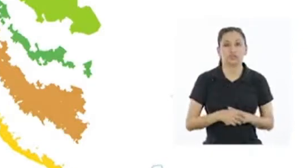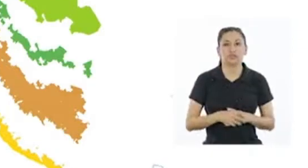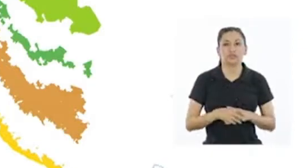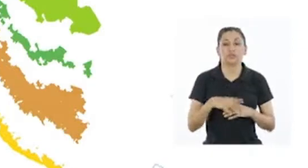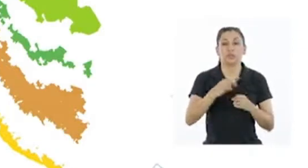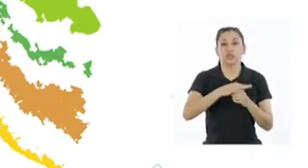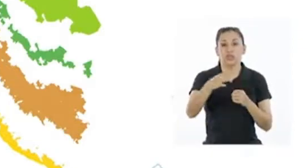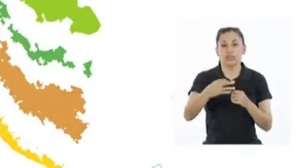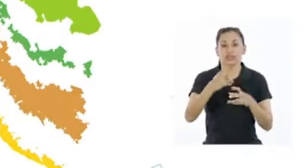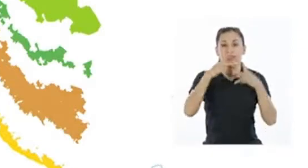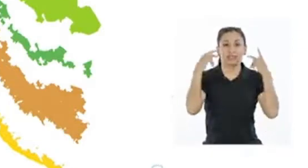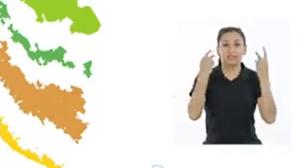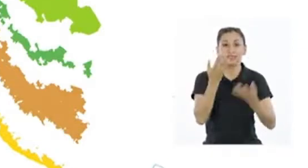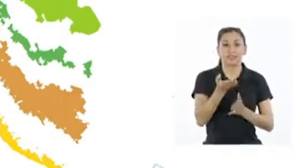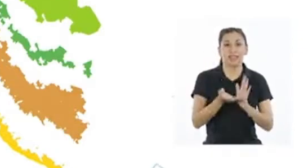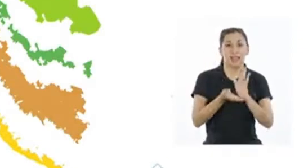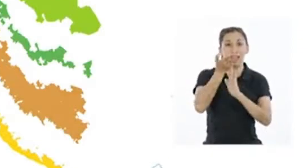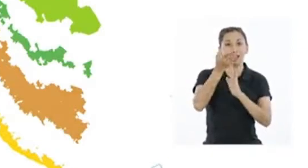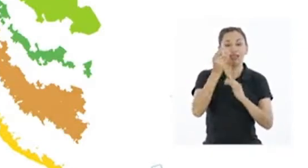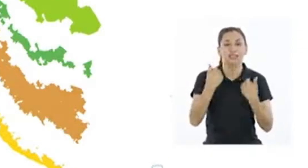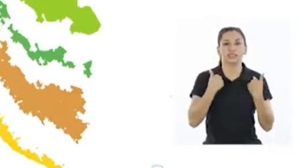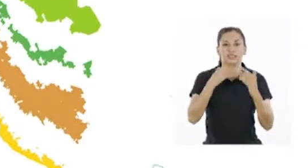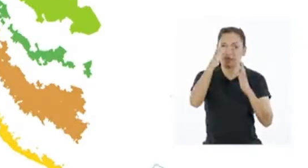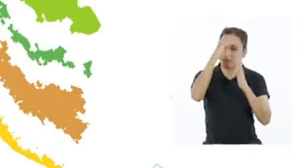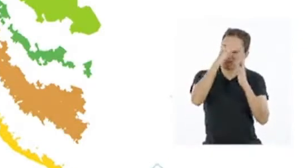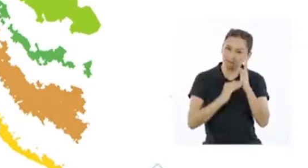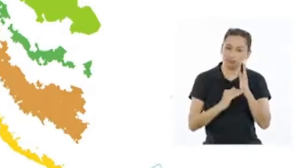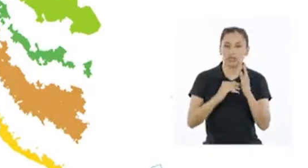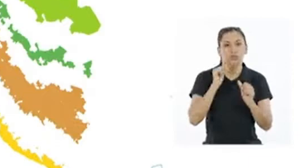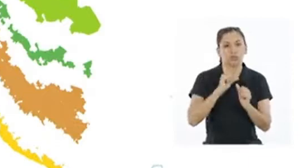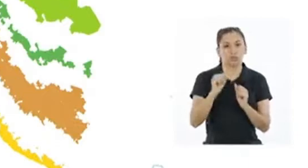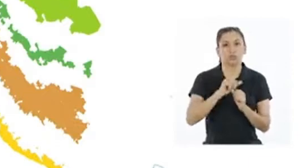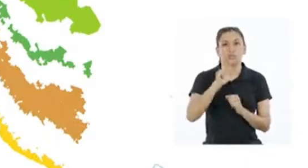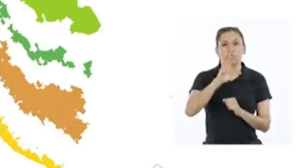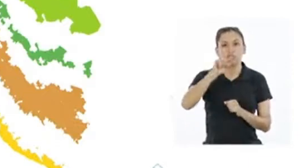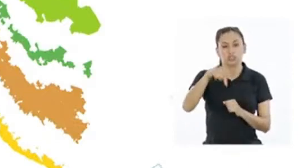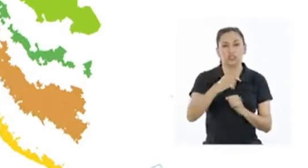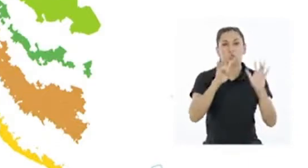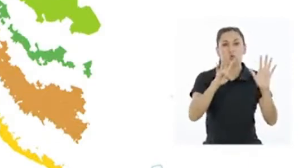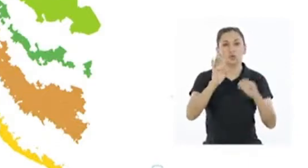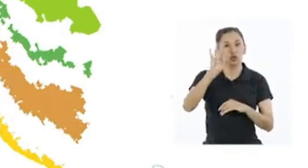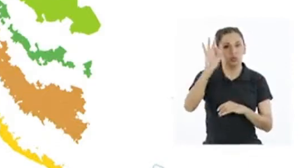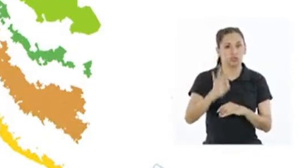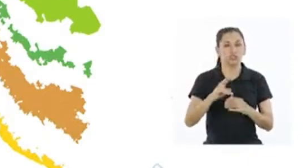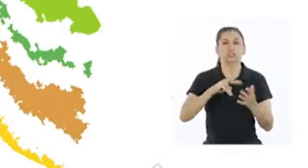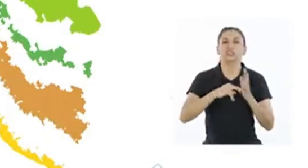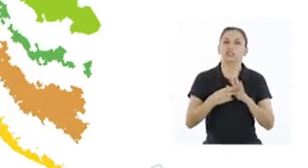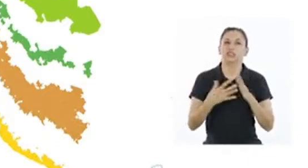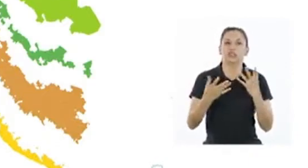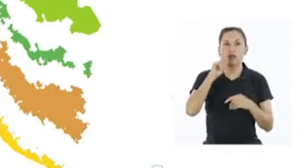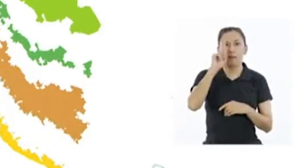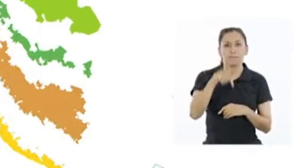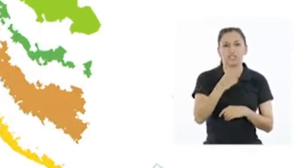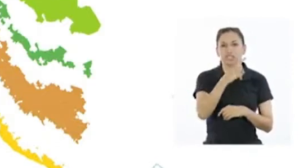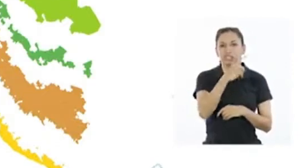13.258. La región Selva Alta registra la menor cantidad, 3,9%, es